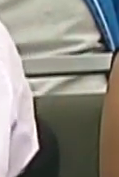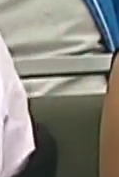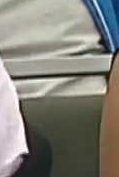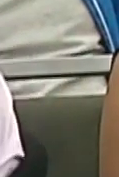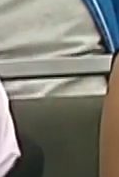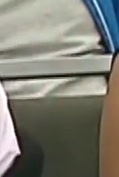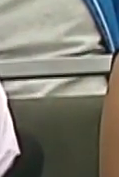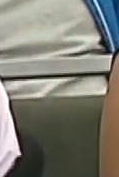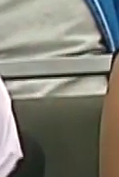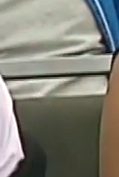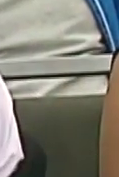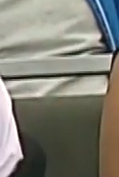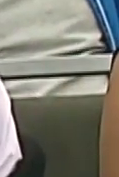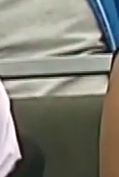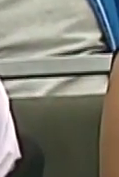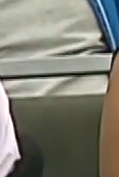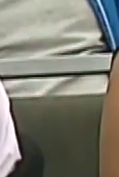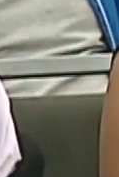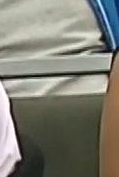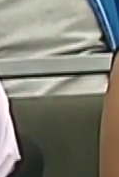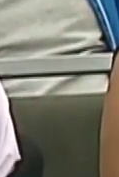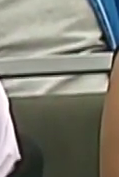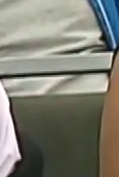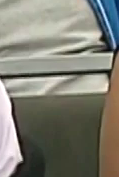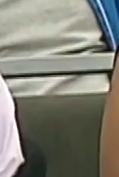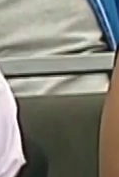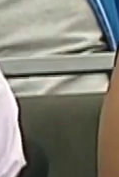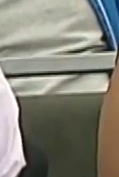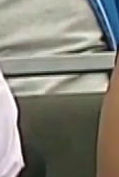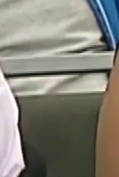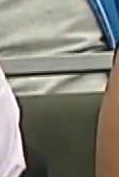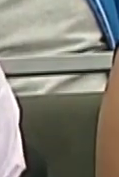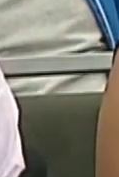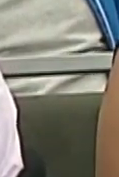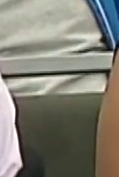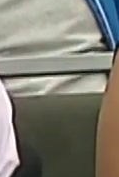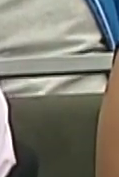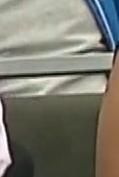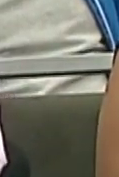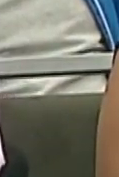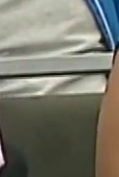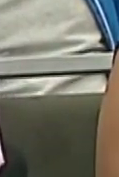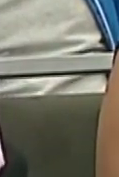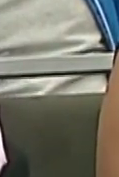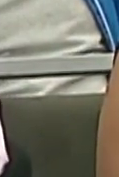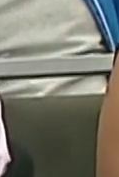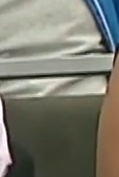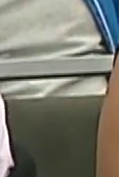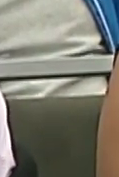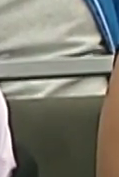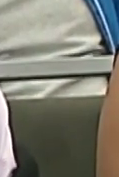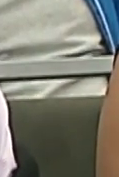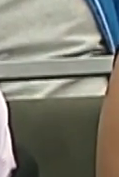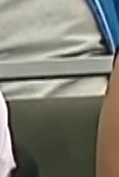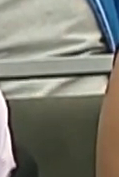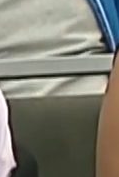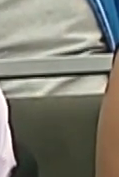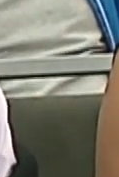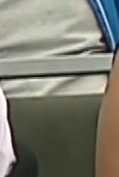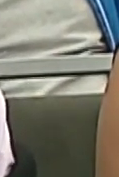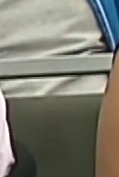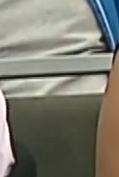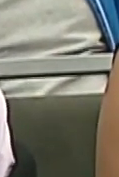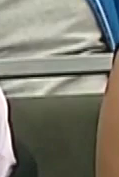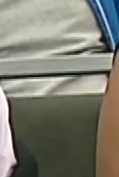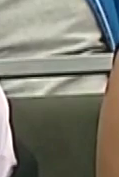encendida en el mundo. Nosotros estamos celebrando este sexto congreso de alfabetización y